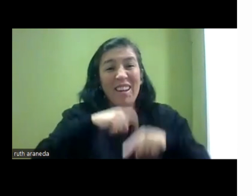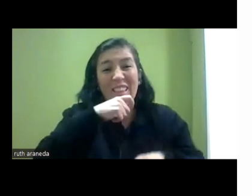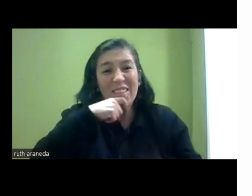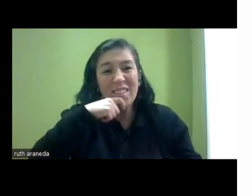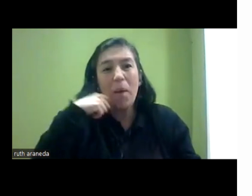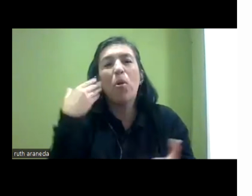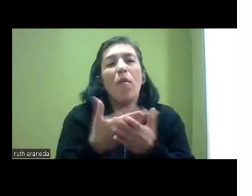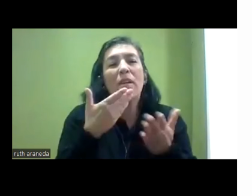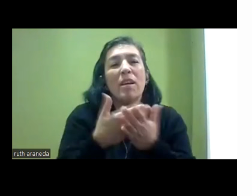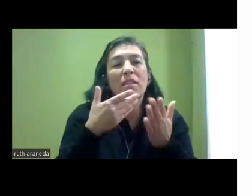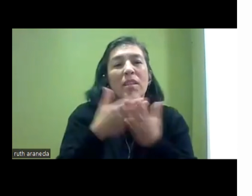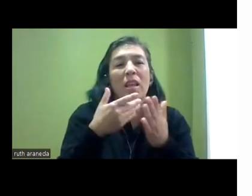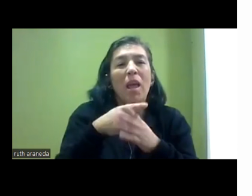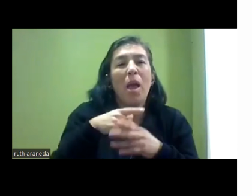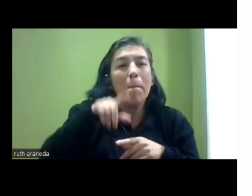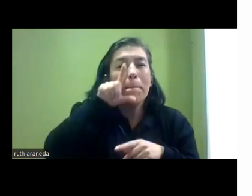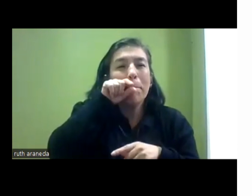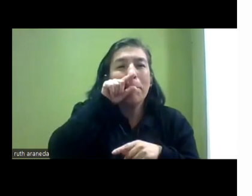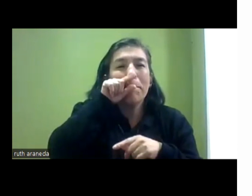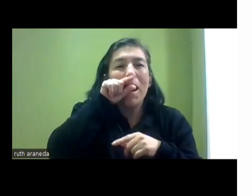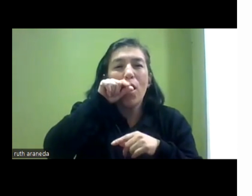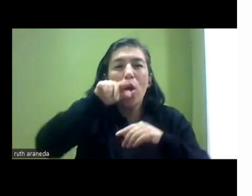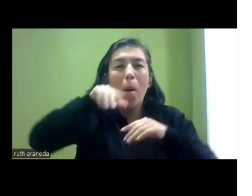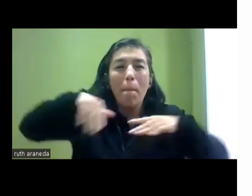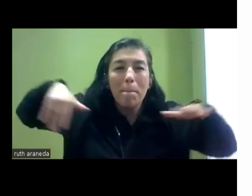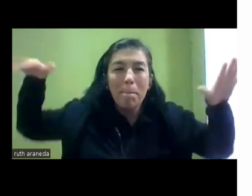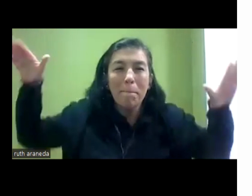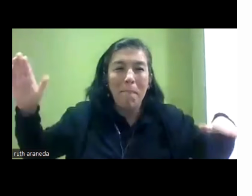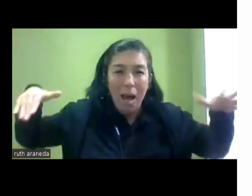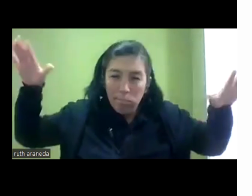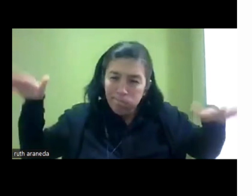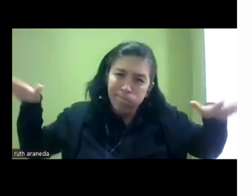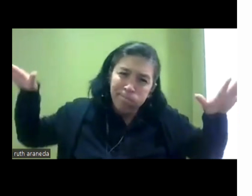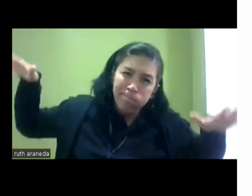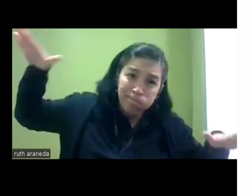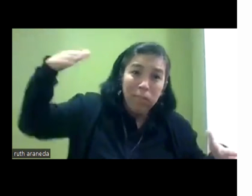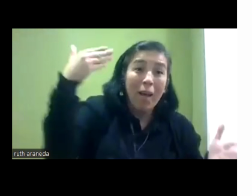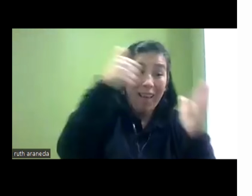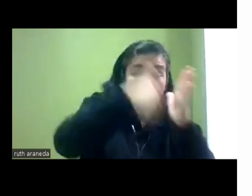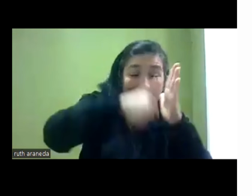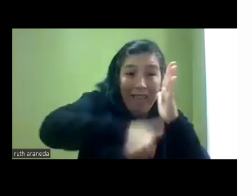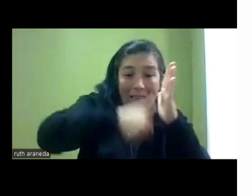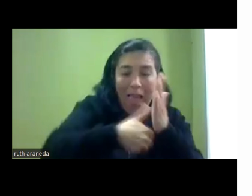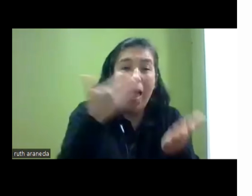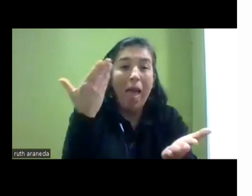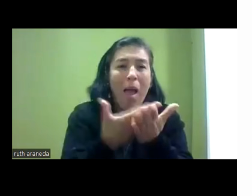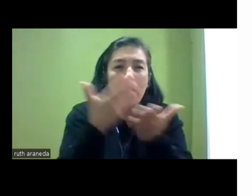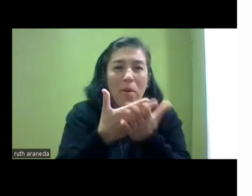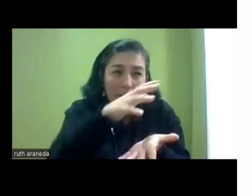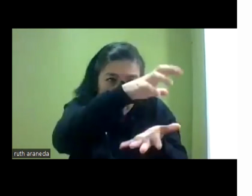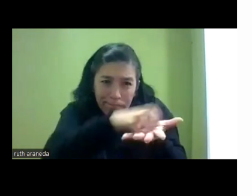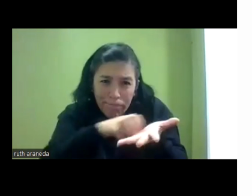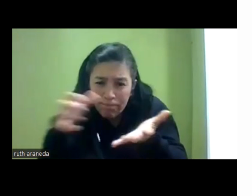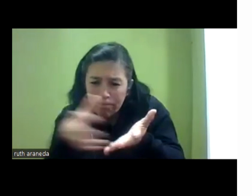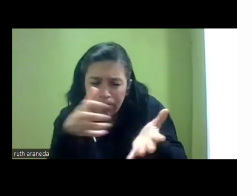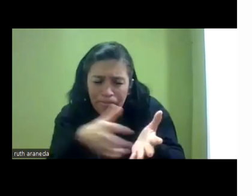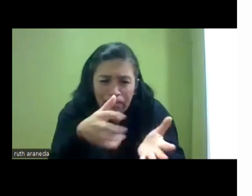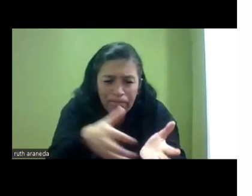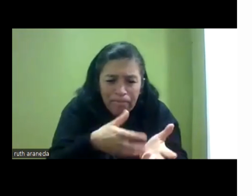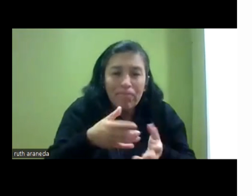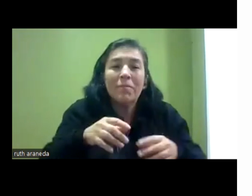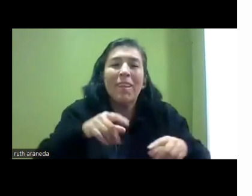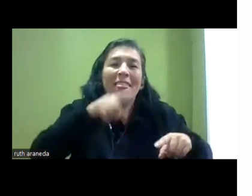de pájaros marinos que abundaban muchísimo, ¿no? Eran muy abundantes en la costa, se